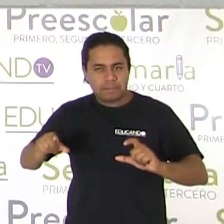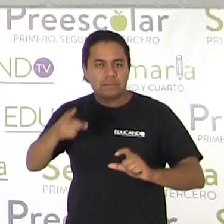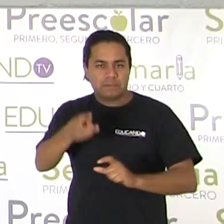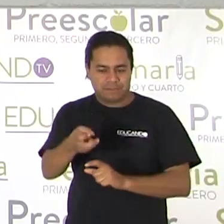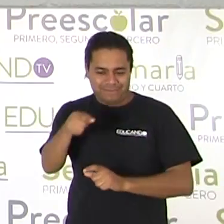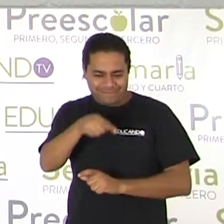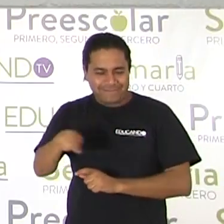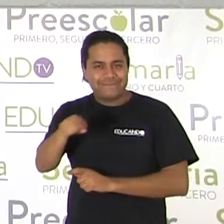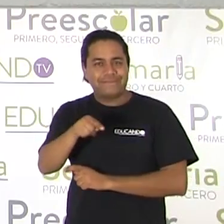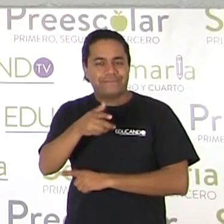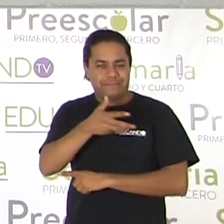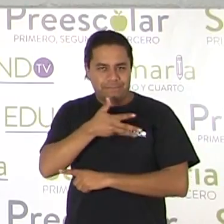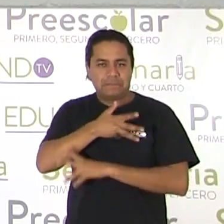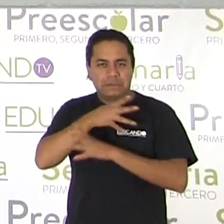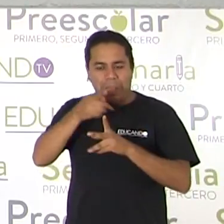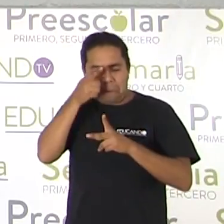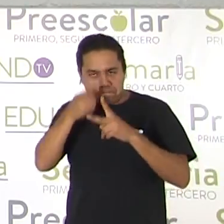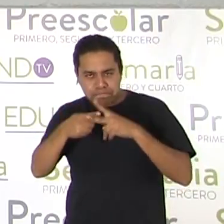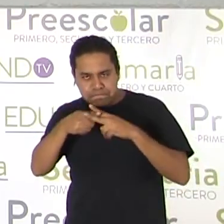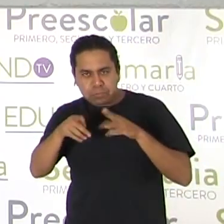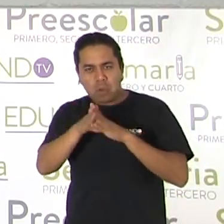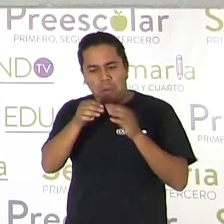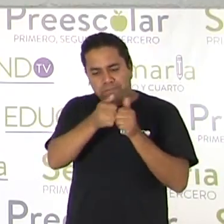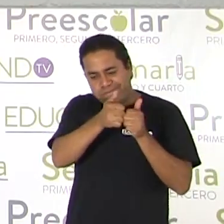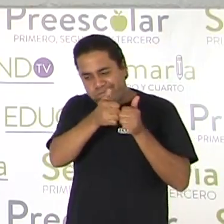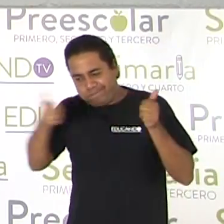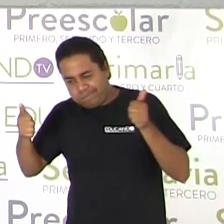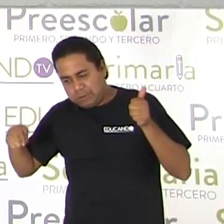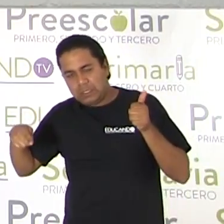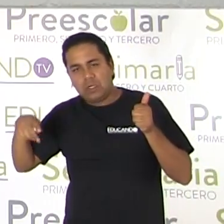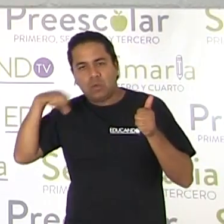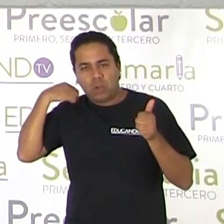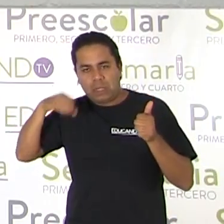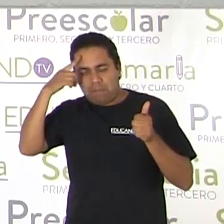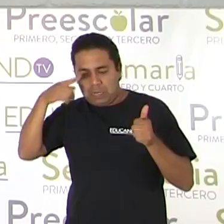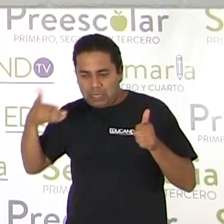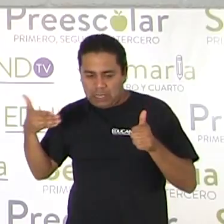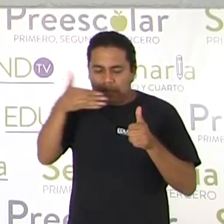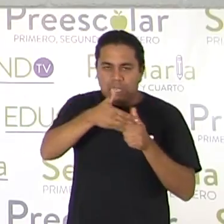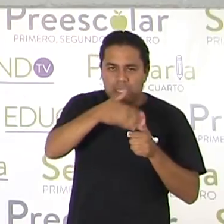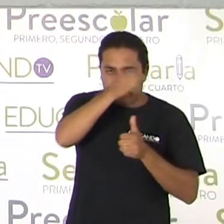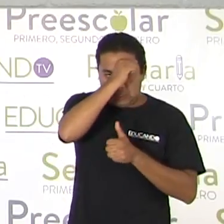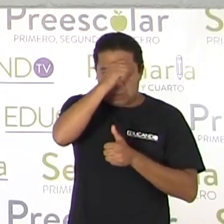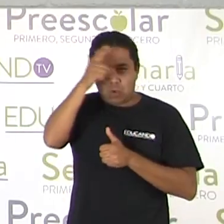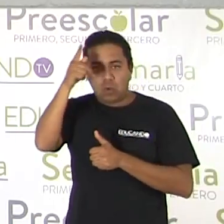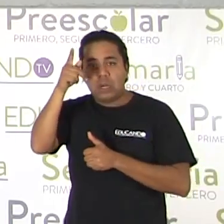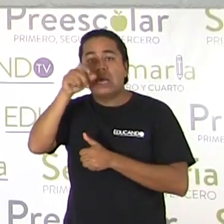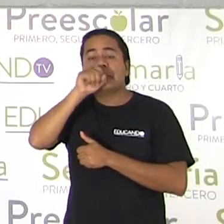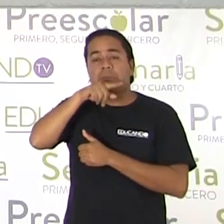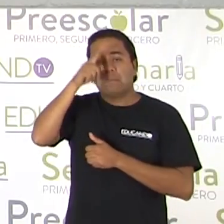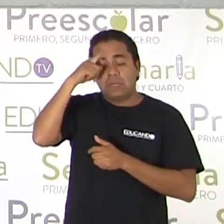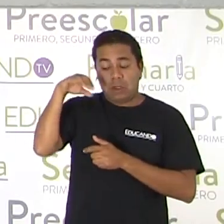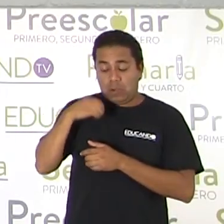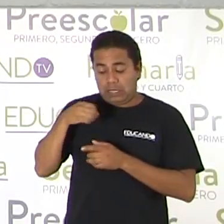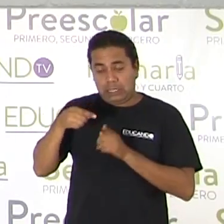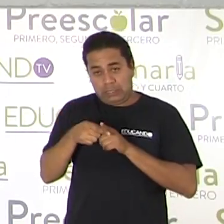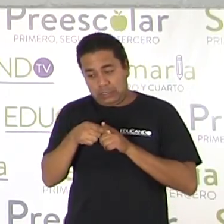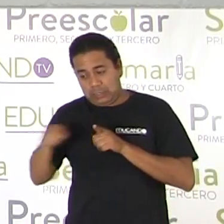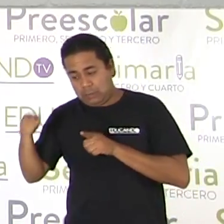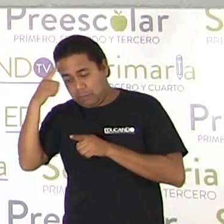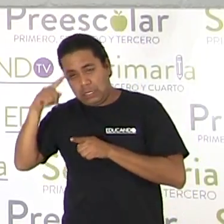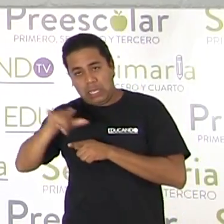estuvimos calculando las distancias que hay de Oaxaca a Tlacolula y de Oaxaca a lo que es el aeropuerto. También estuvimos,